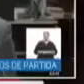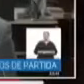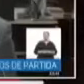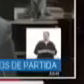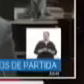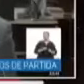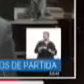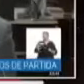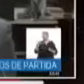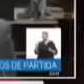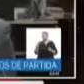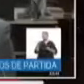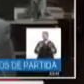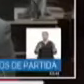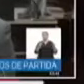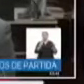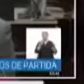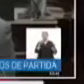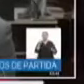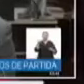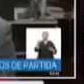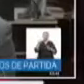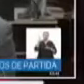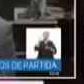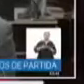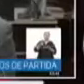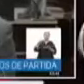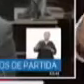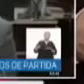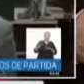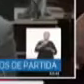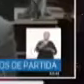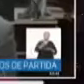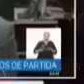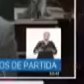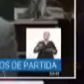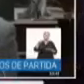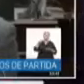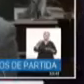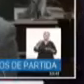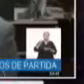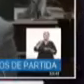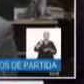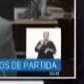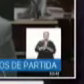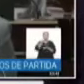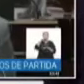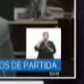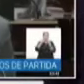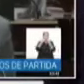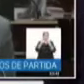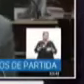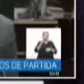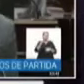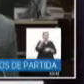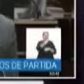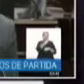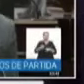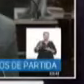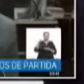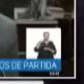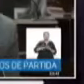se está discutiendo, en definitiva, un proyecto del Poder Ejecutivo. Exacto. Pablito, a ver, tomamos ya directamente. En minutos puede haber